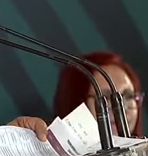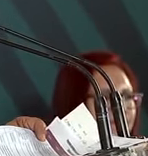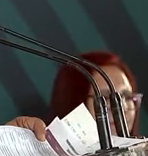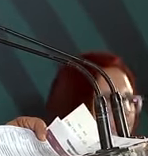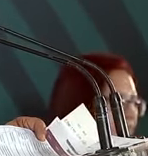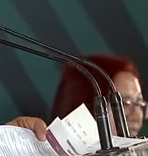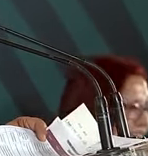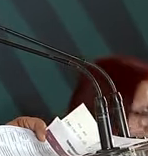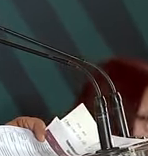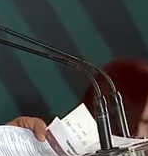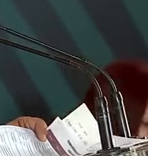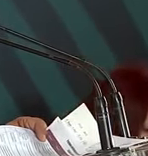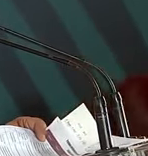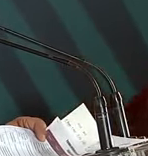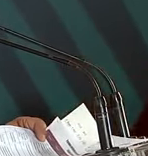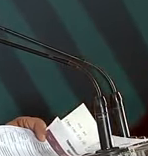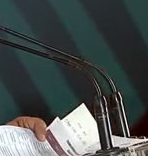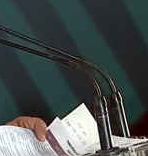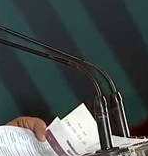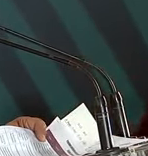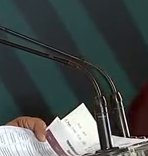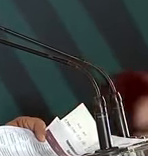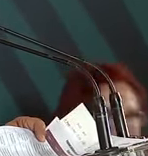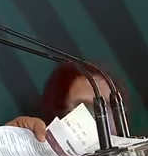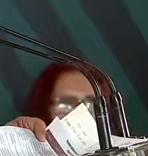chilchota que viva Michoacán